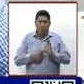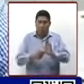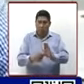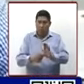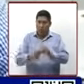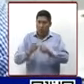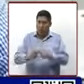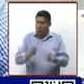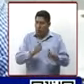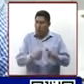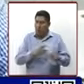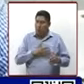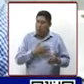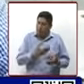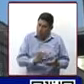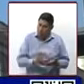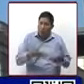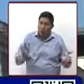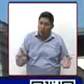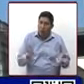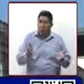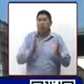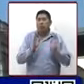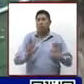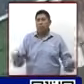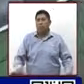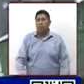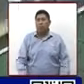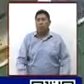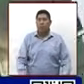todo tipo de predisposición en las gestiones que estamos desarrollando.